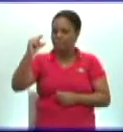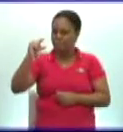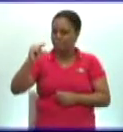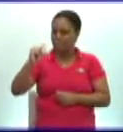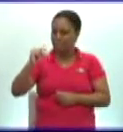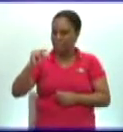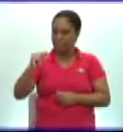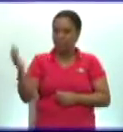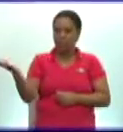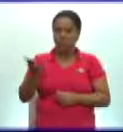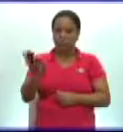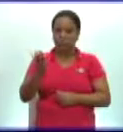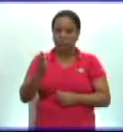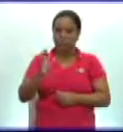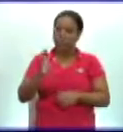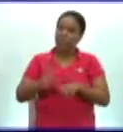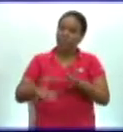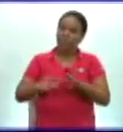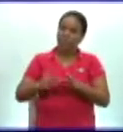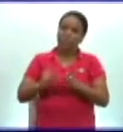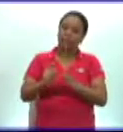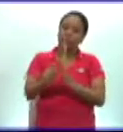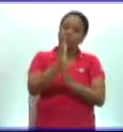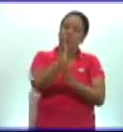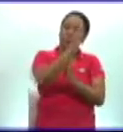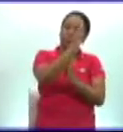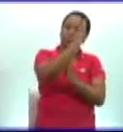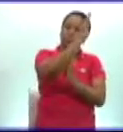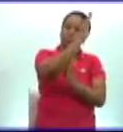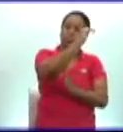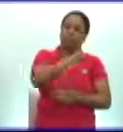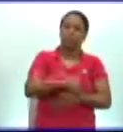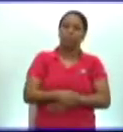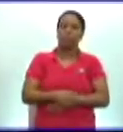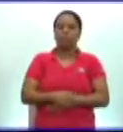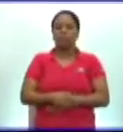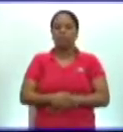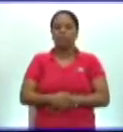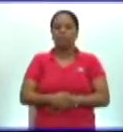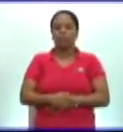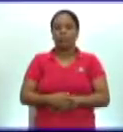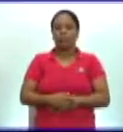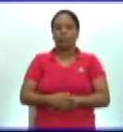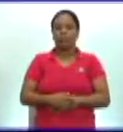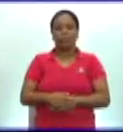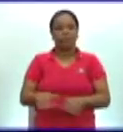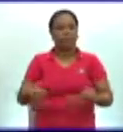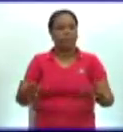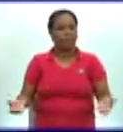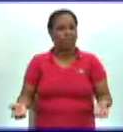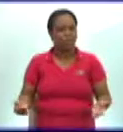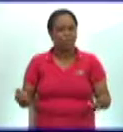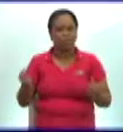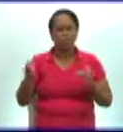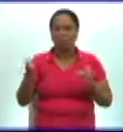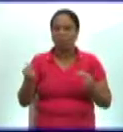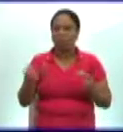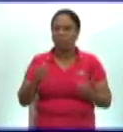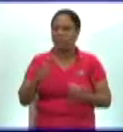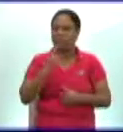va subiendo la cuesta. Observen. ¿Qué ha ocurrido con la fuerza